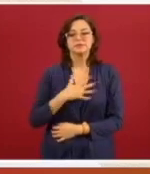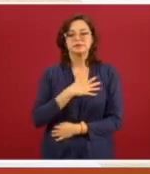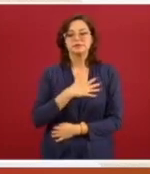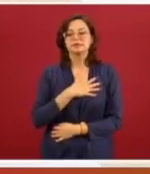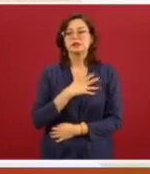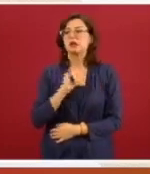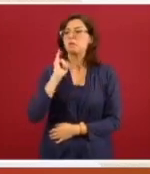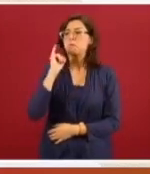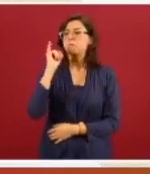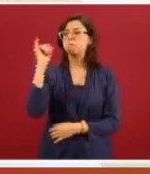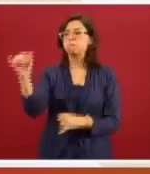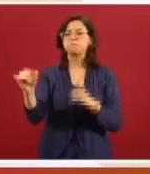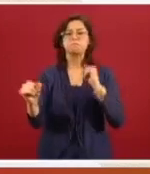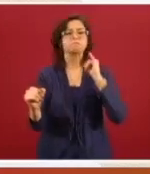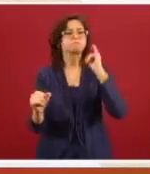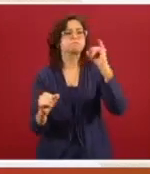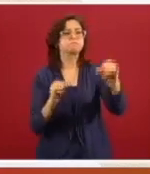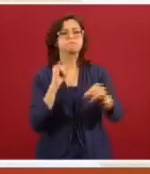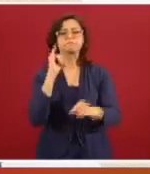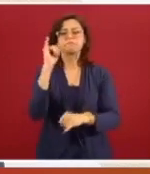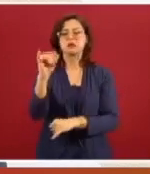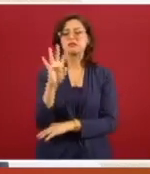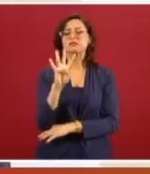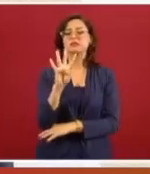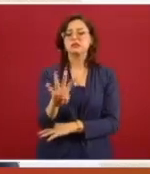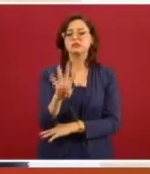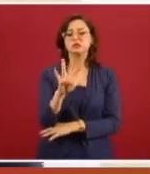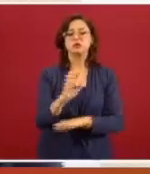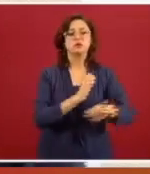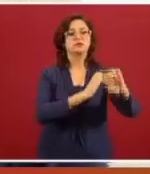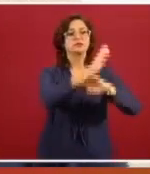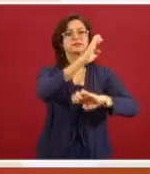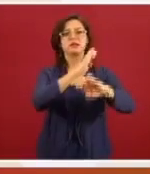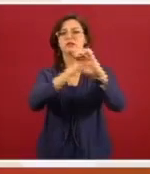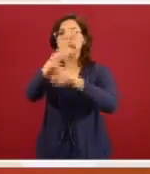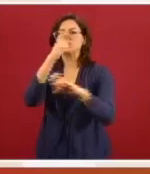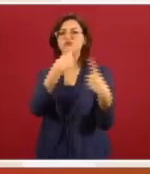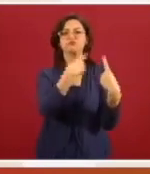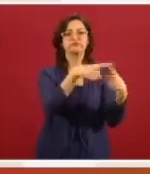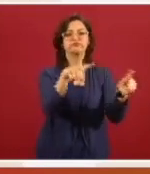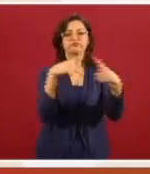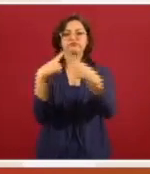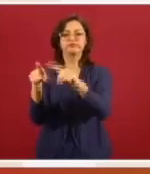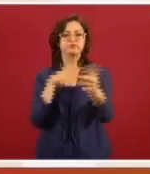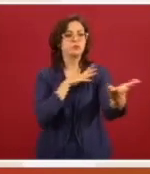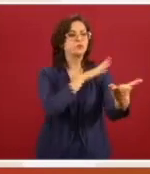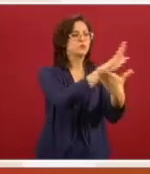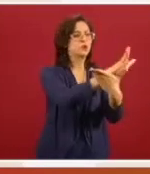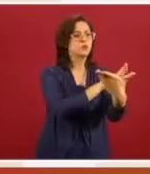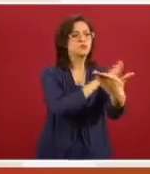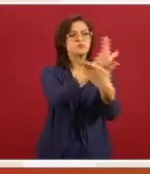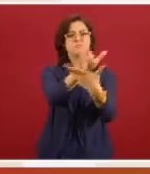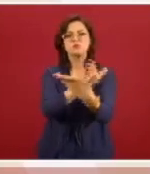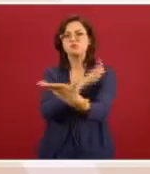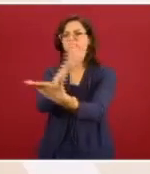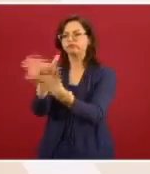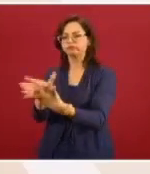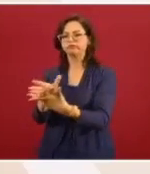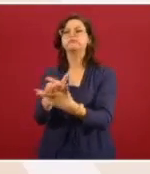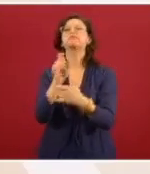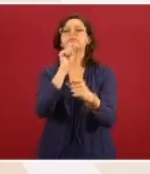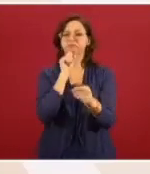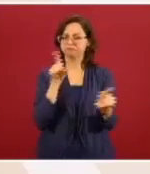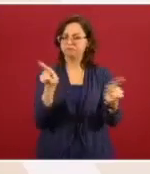marginadas de 19 estados de la República y habíamos tomado la